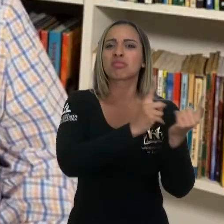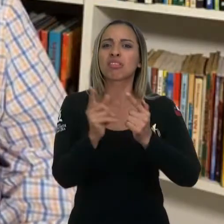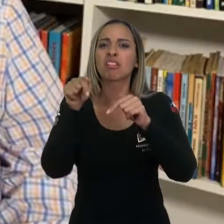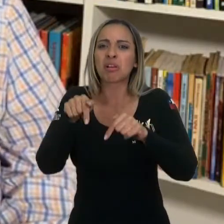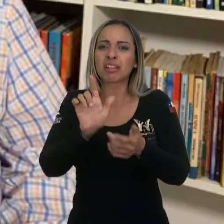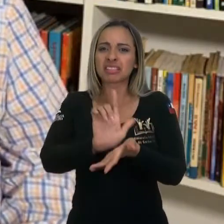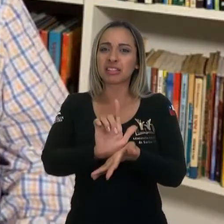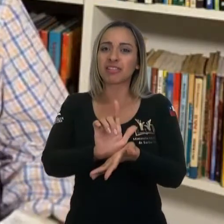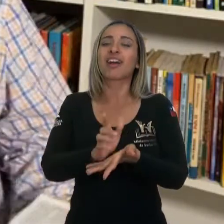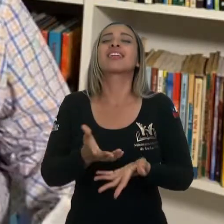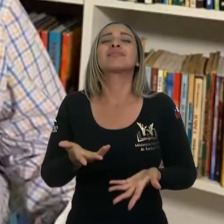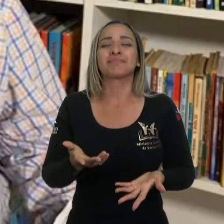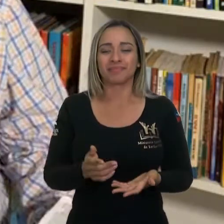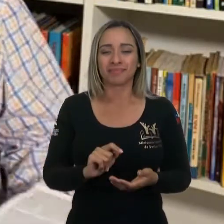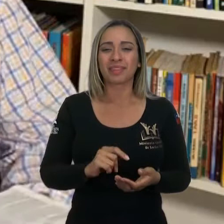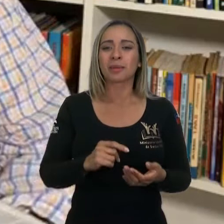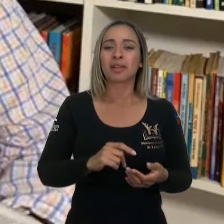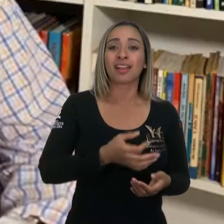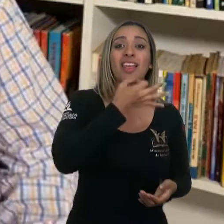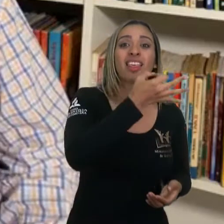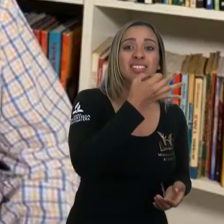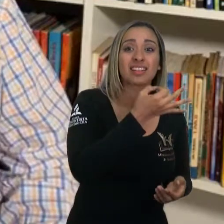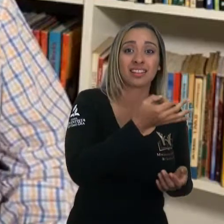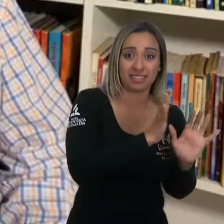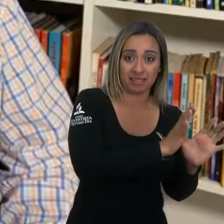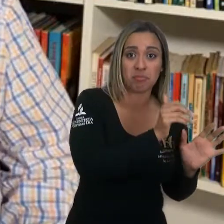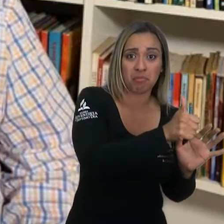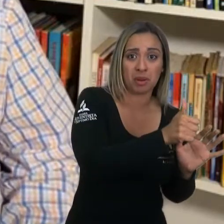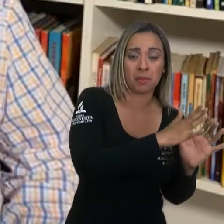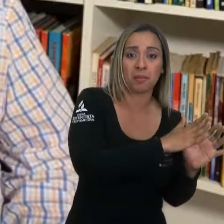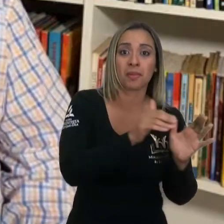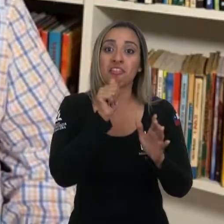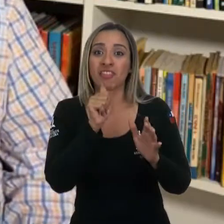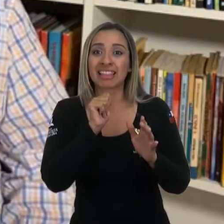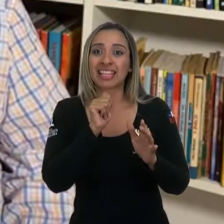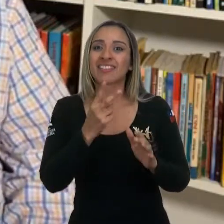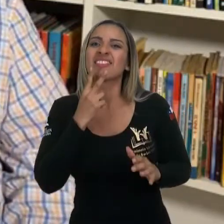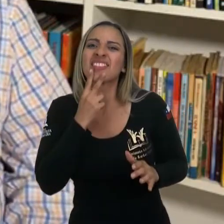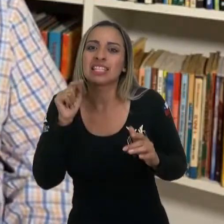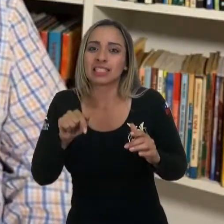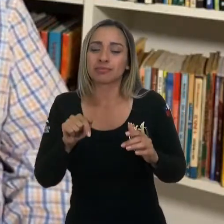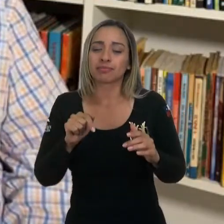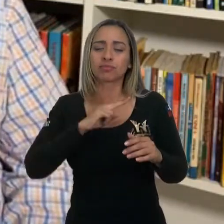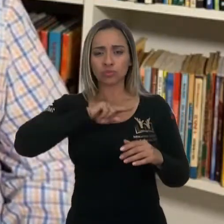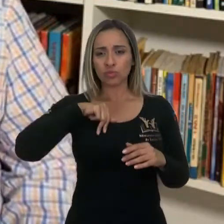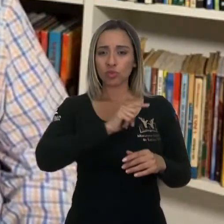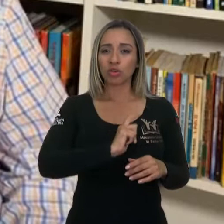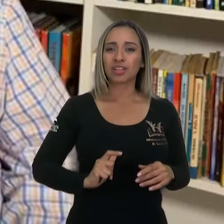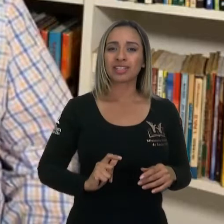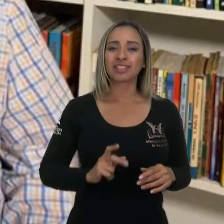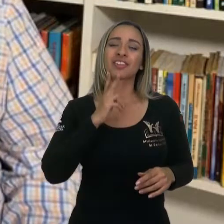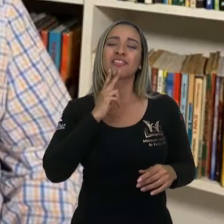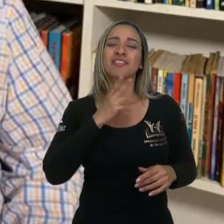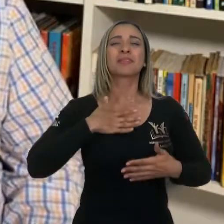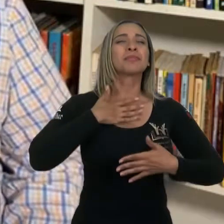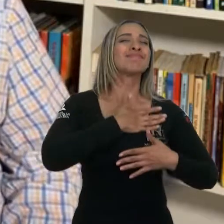Justamente para salir de la teoría y entrar en la práctica. ¿Sabes? Nosotros los cristianos nos deleitamos